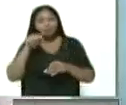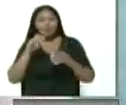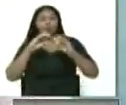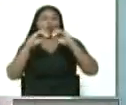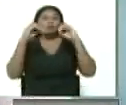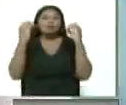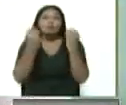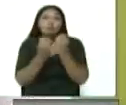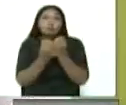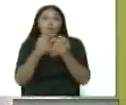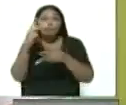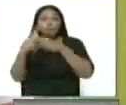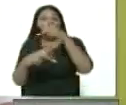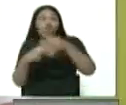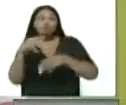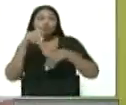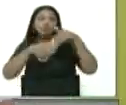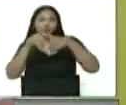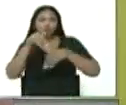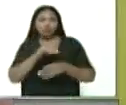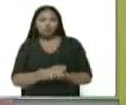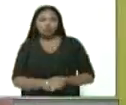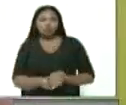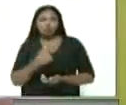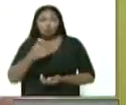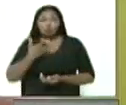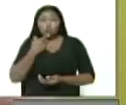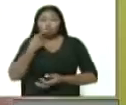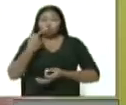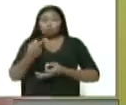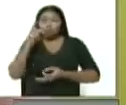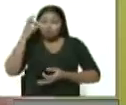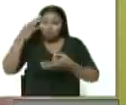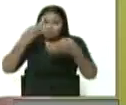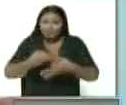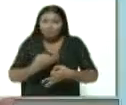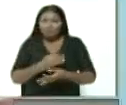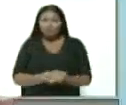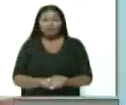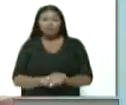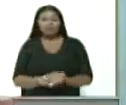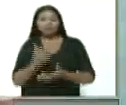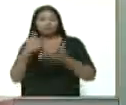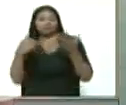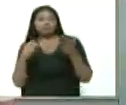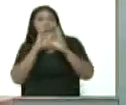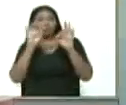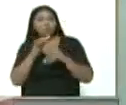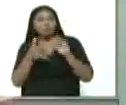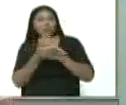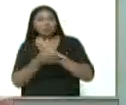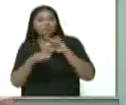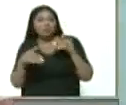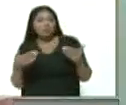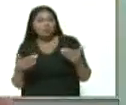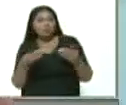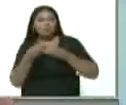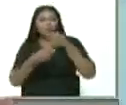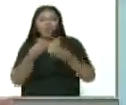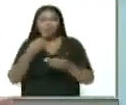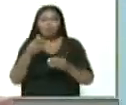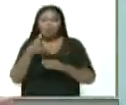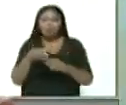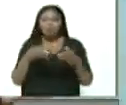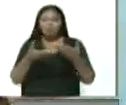del proceso electoral y podemos decir y afirmar categóricamente que tal cual como se ha dicho la